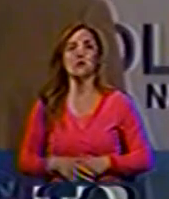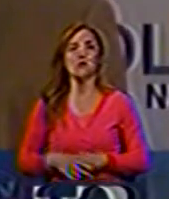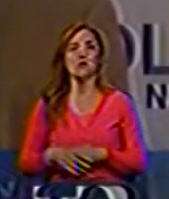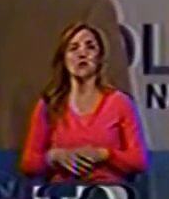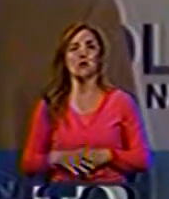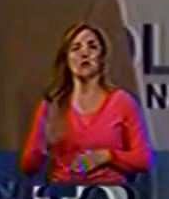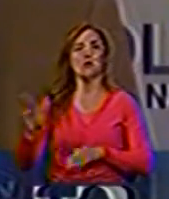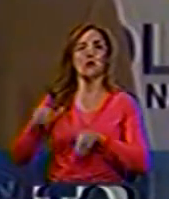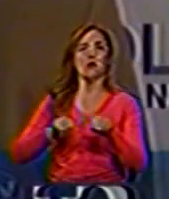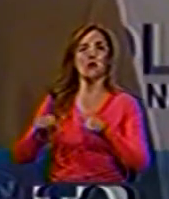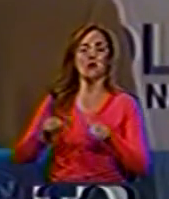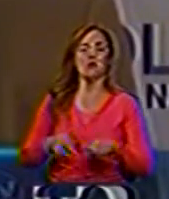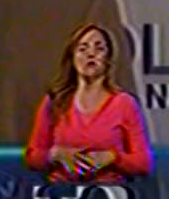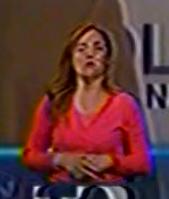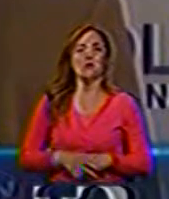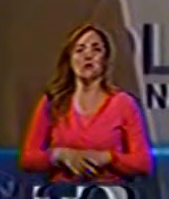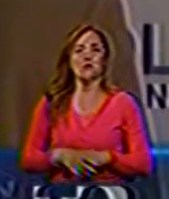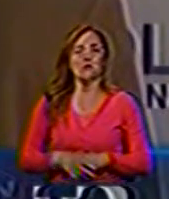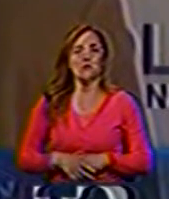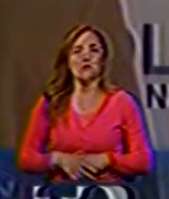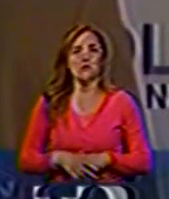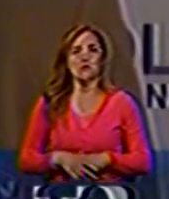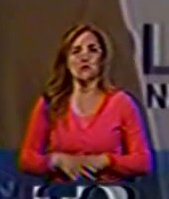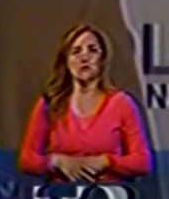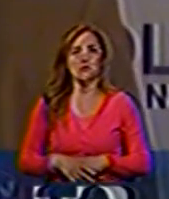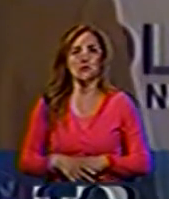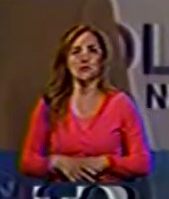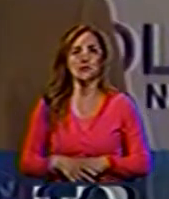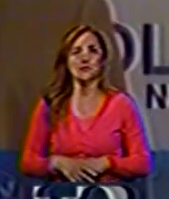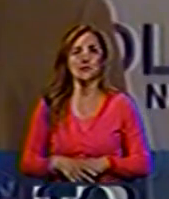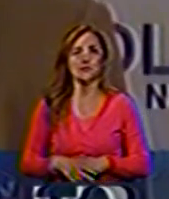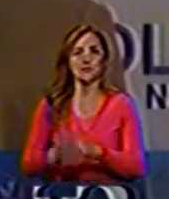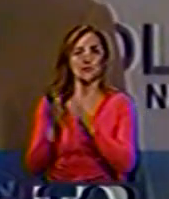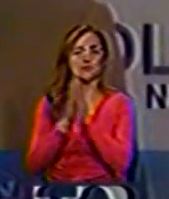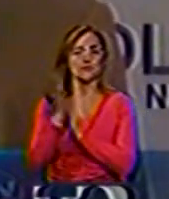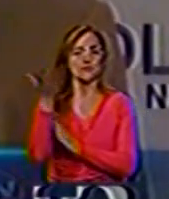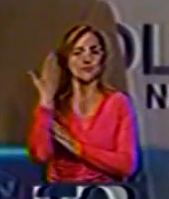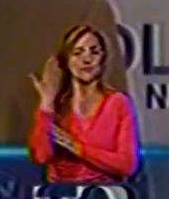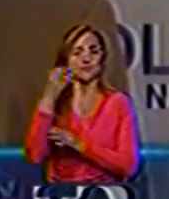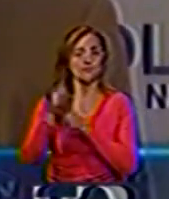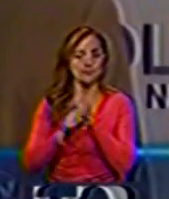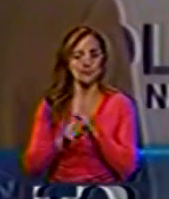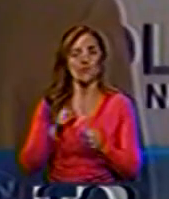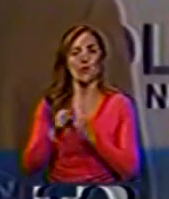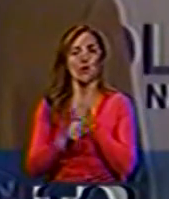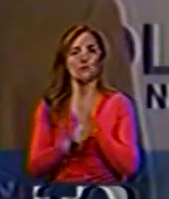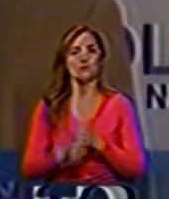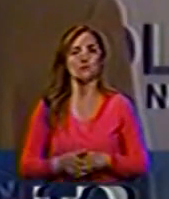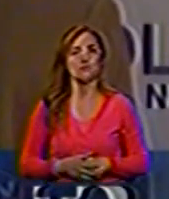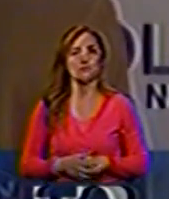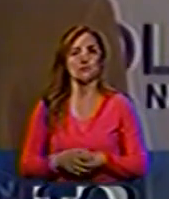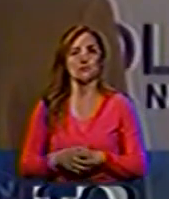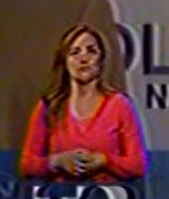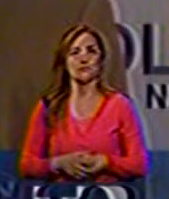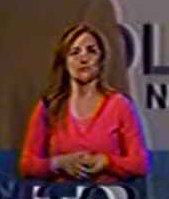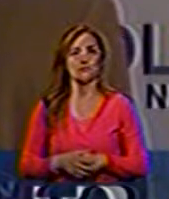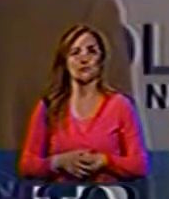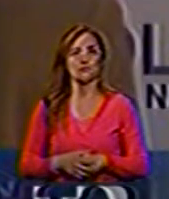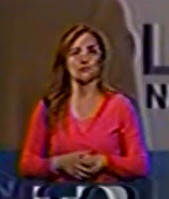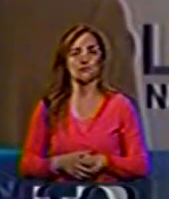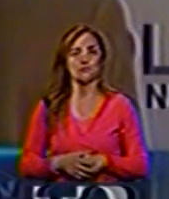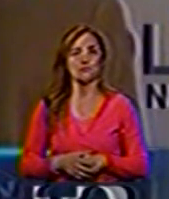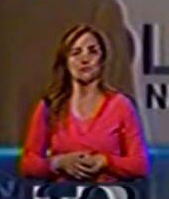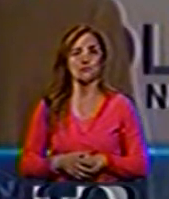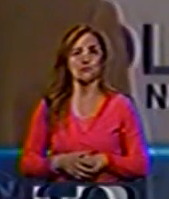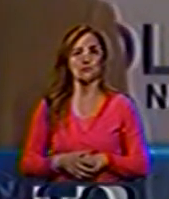su Administración de Justicia. Ustedes conocen que en este caso este requerimiento existe desde hace ya varios años y eso lleva esa vía, esa cuerda.